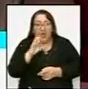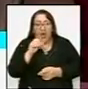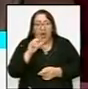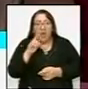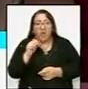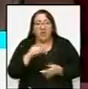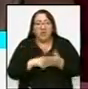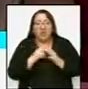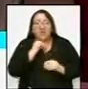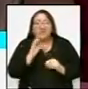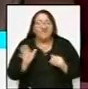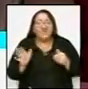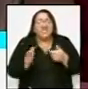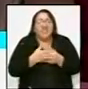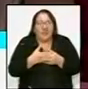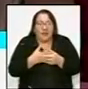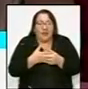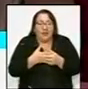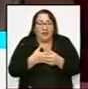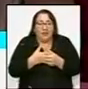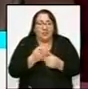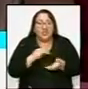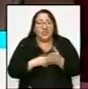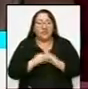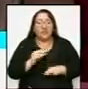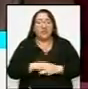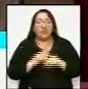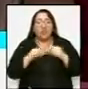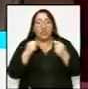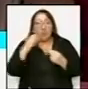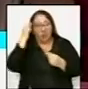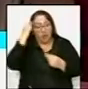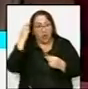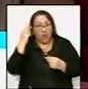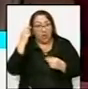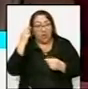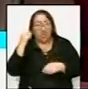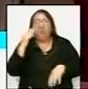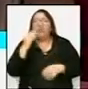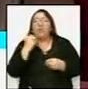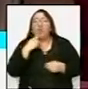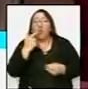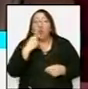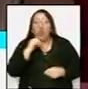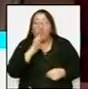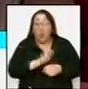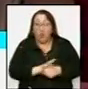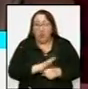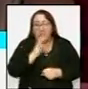de cancelación de la organización política sea el incumplimiento de